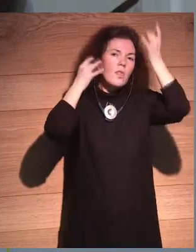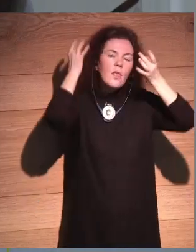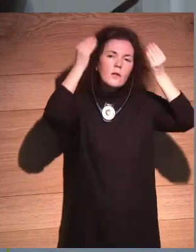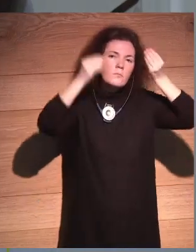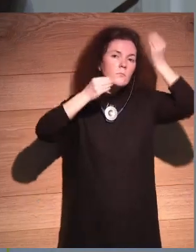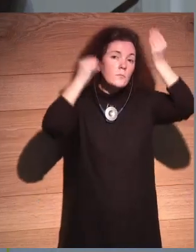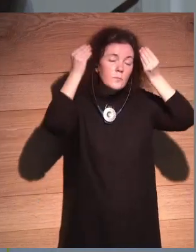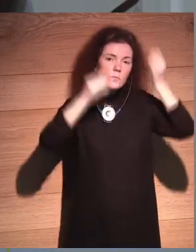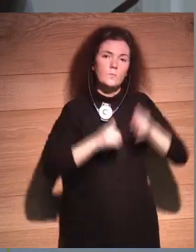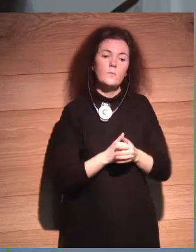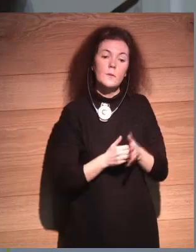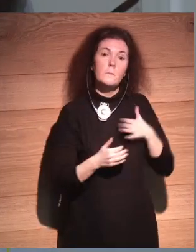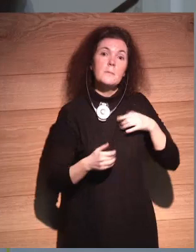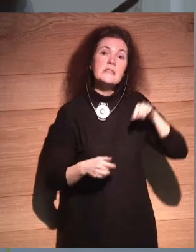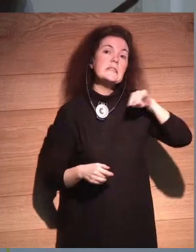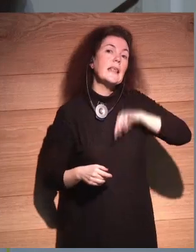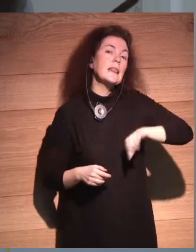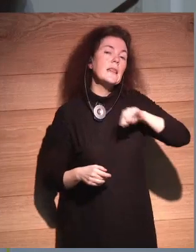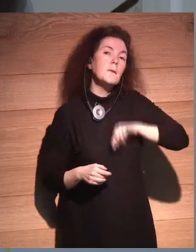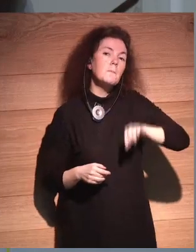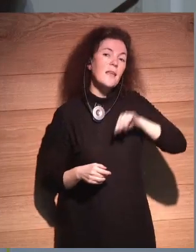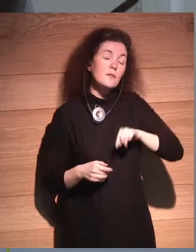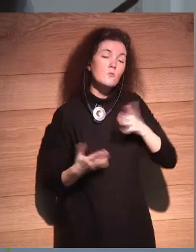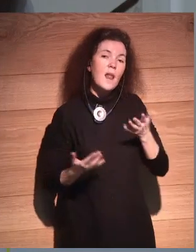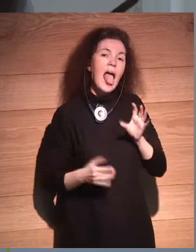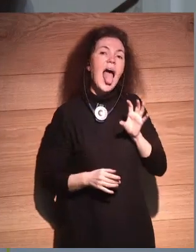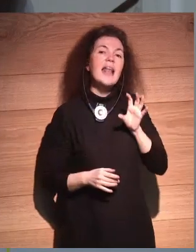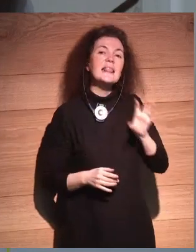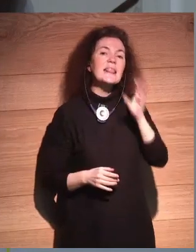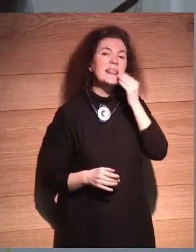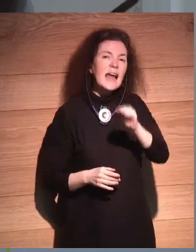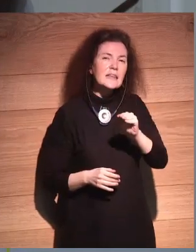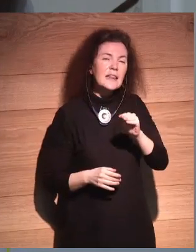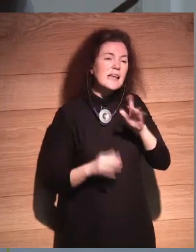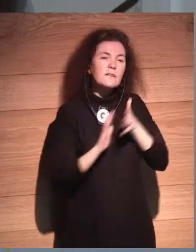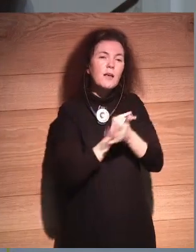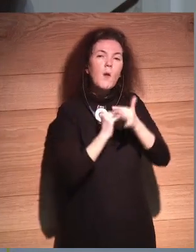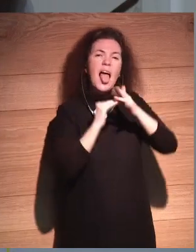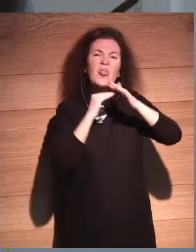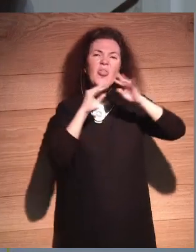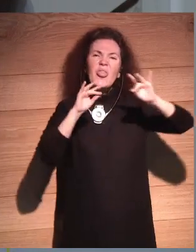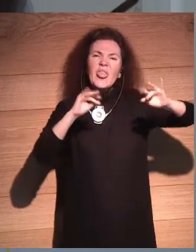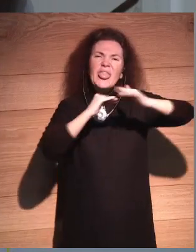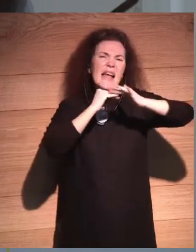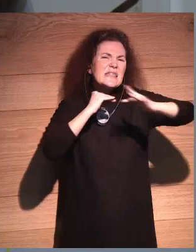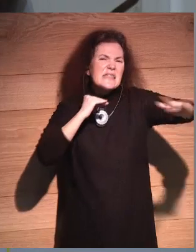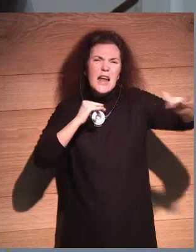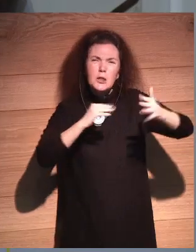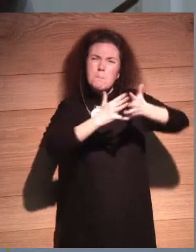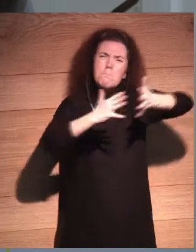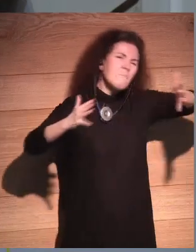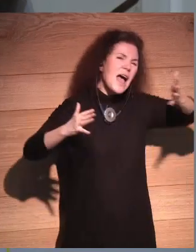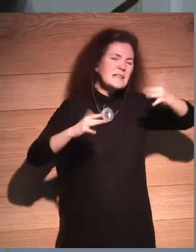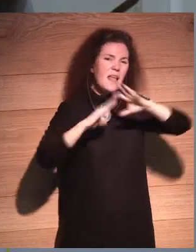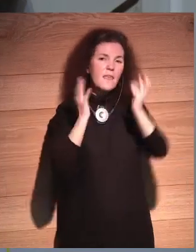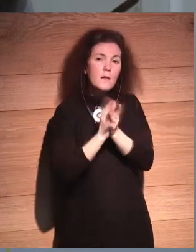lo que era aún peor, mis sentimientos. La Antártida es el desierto más grande del mundo, formado por agua,